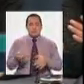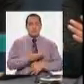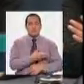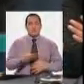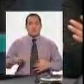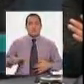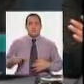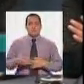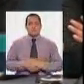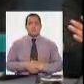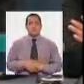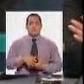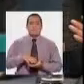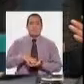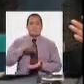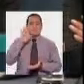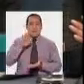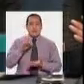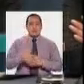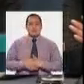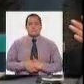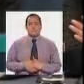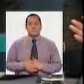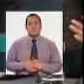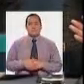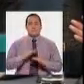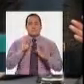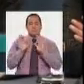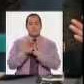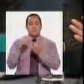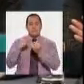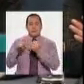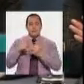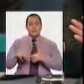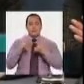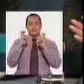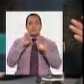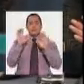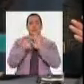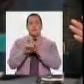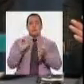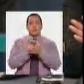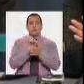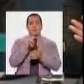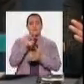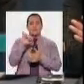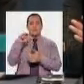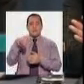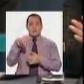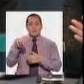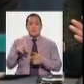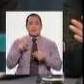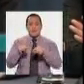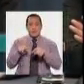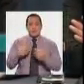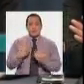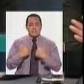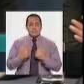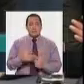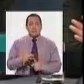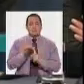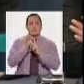Estado. Más aún, un caso como el caso Chavín de Huántar, que tenía la